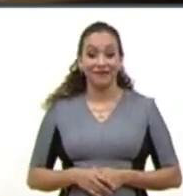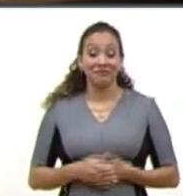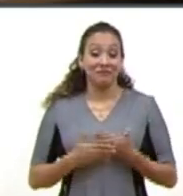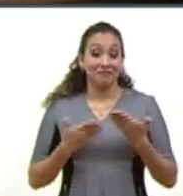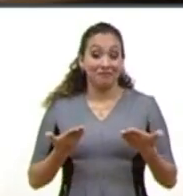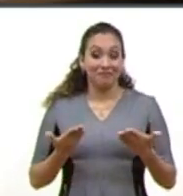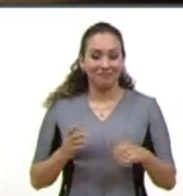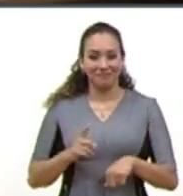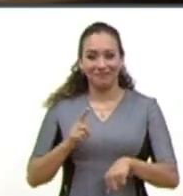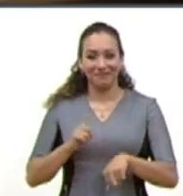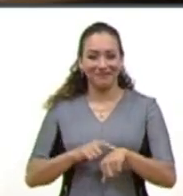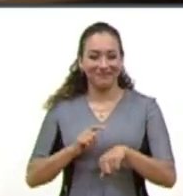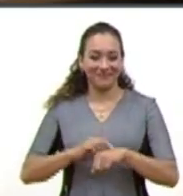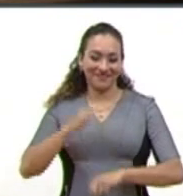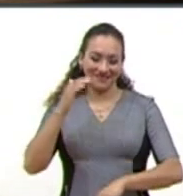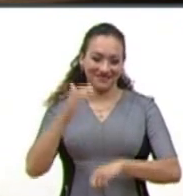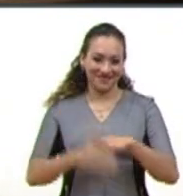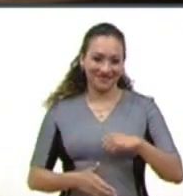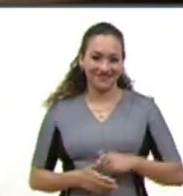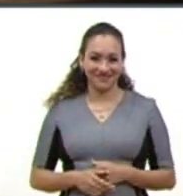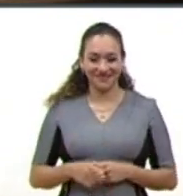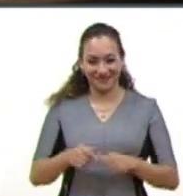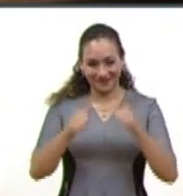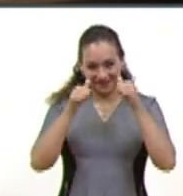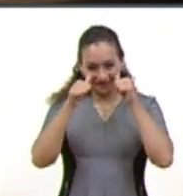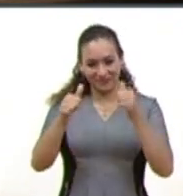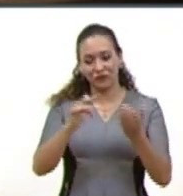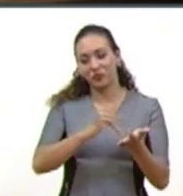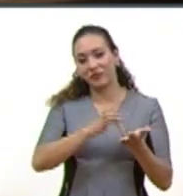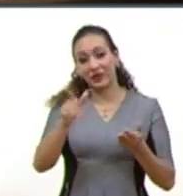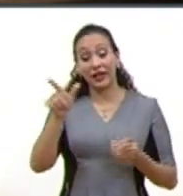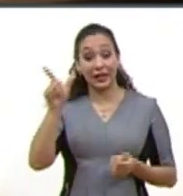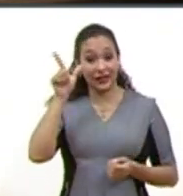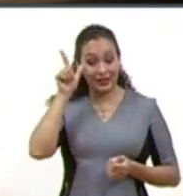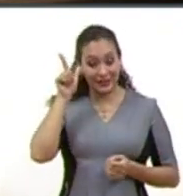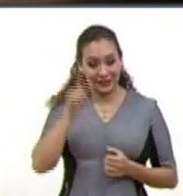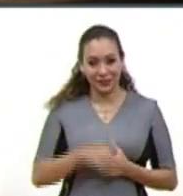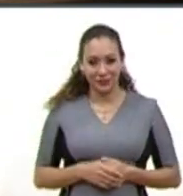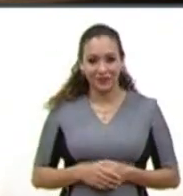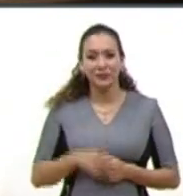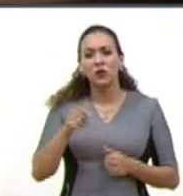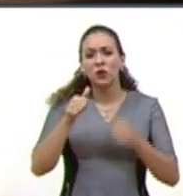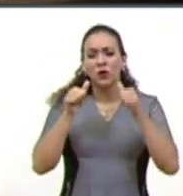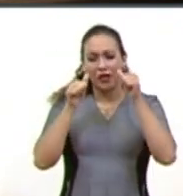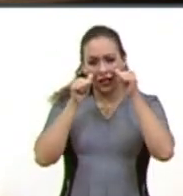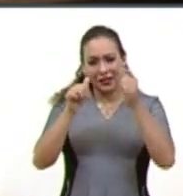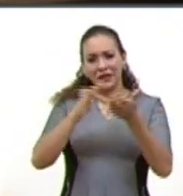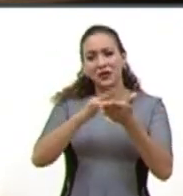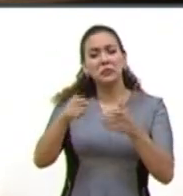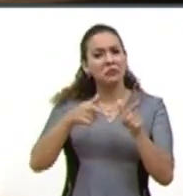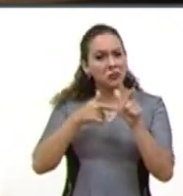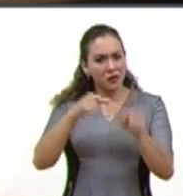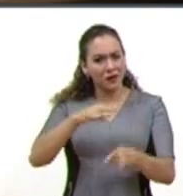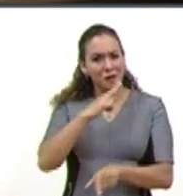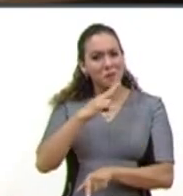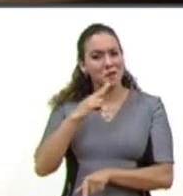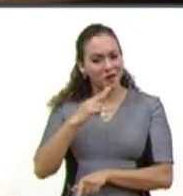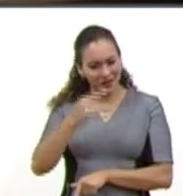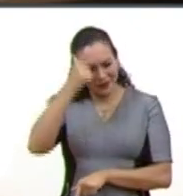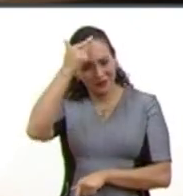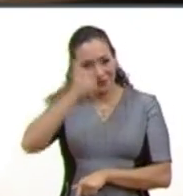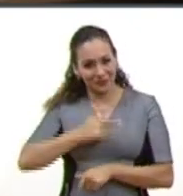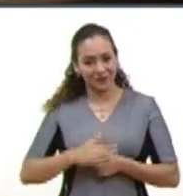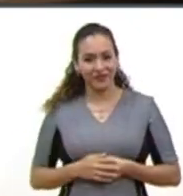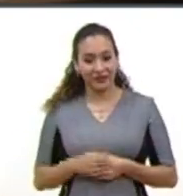de esta manera llegamos al final de este corte informativo. Soy Laura Murillo y manténgase en la señal del canal del Poder Judicial de la